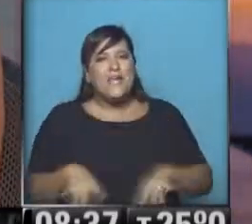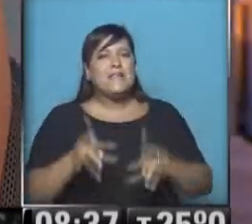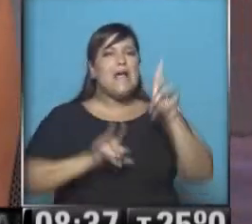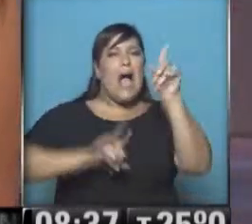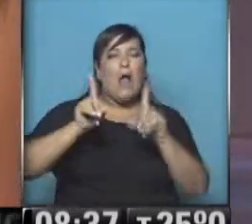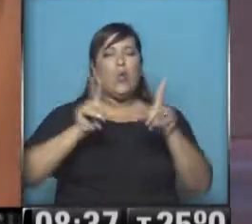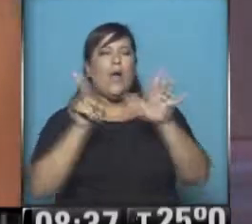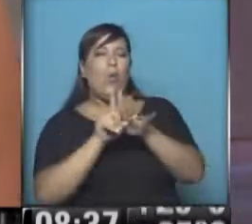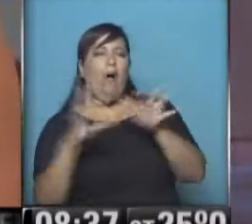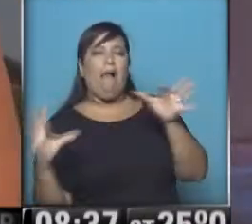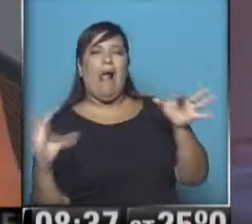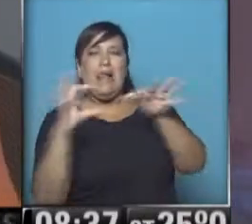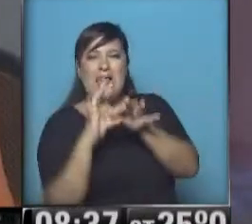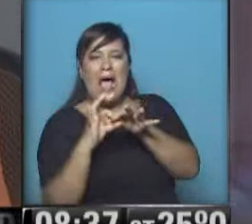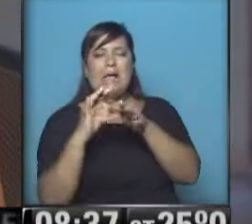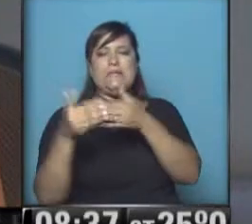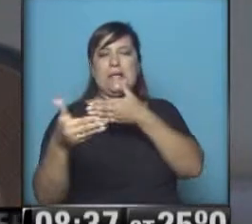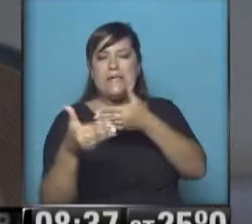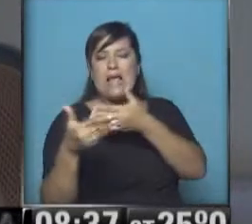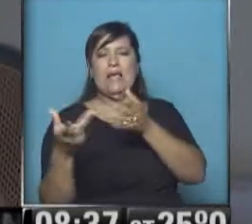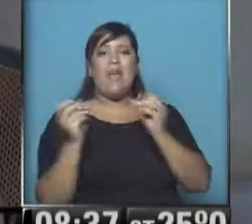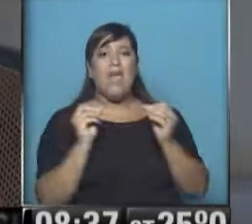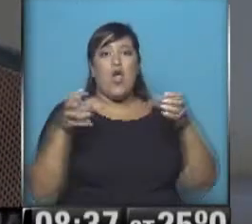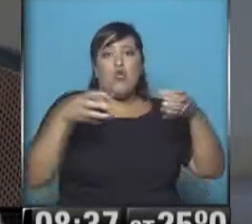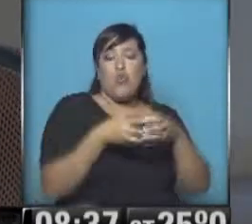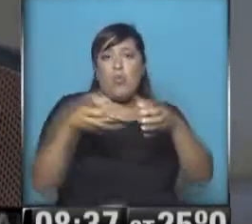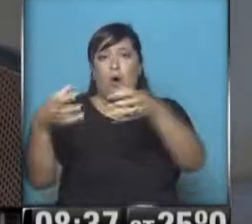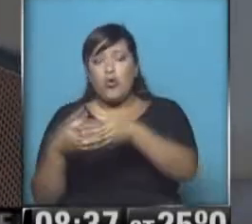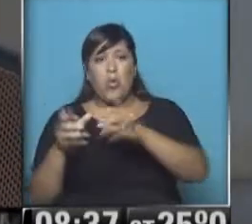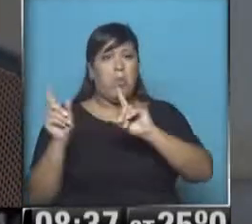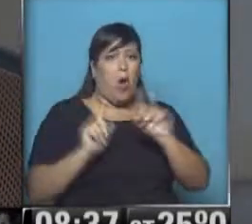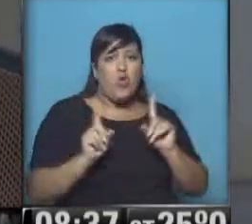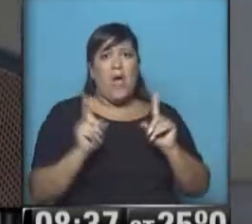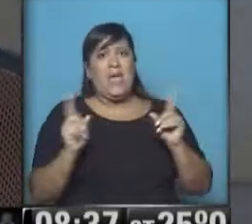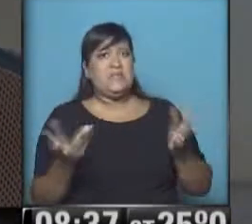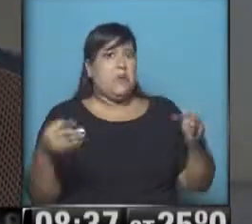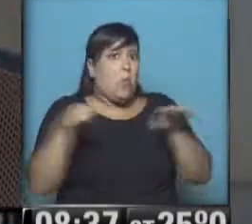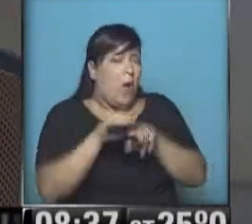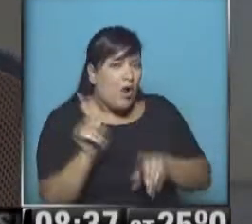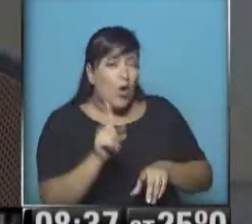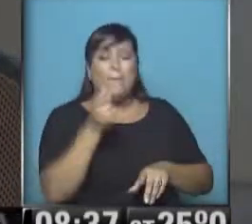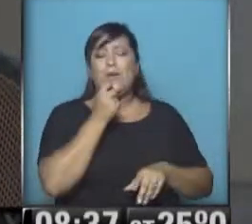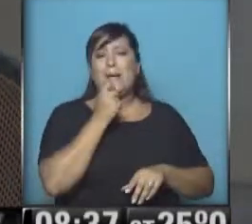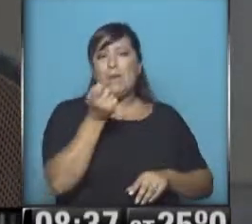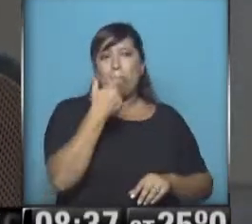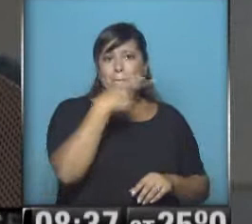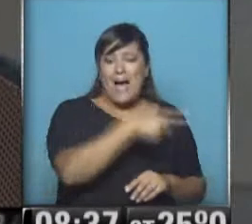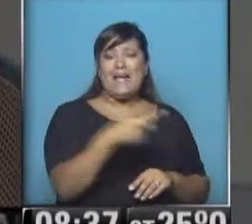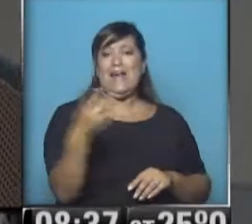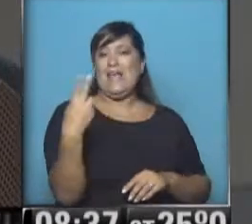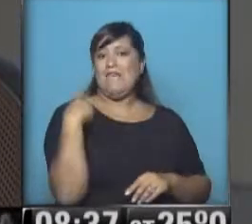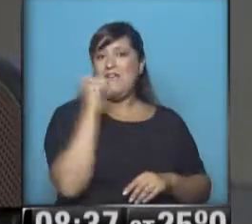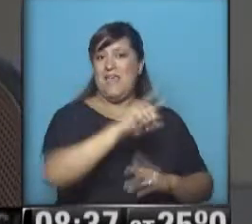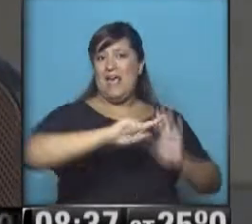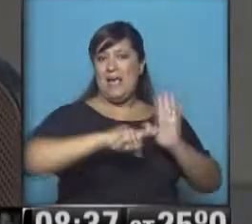alianzas acercamientos de sectores que no tienen mucho en común por ejemplo mauricio macri el jefe de gobierno